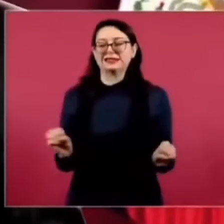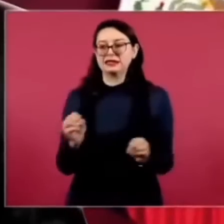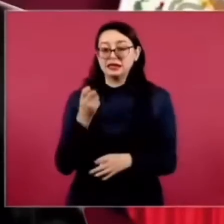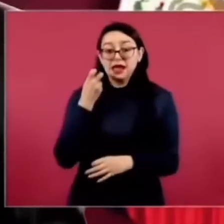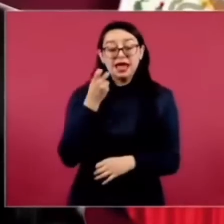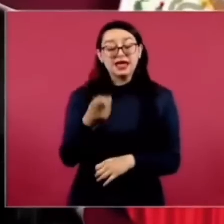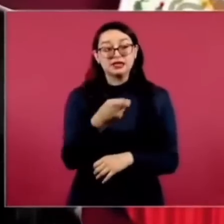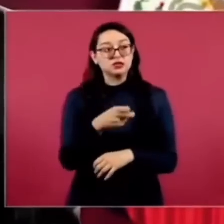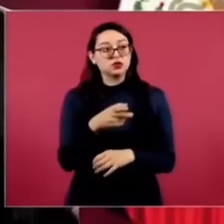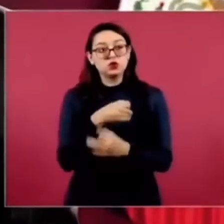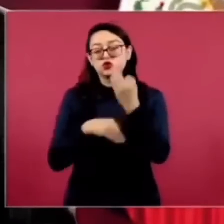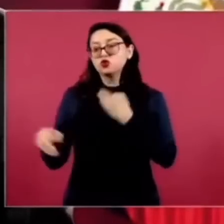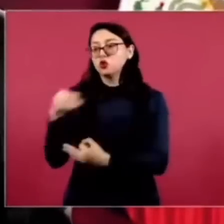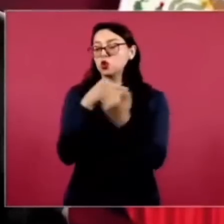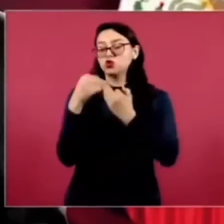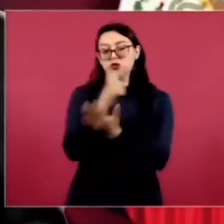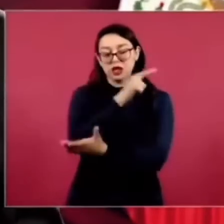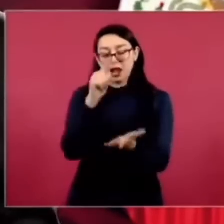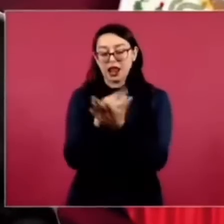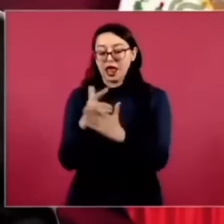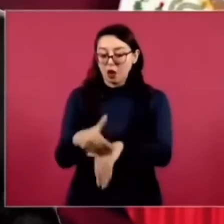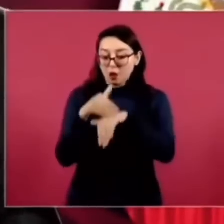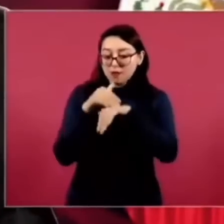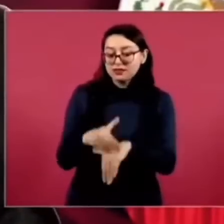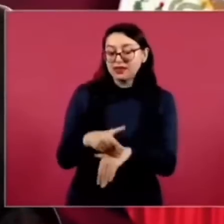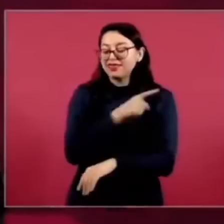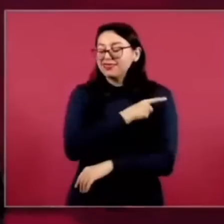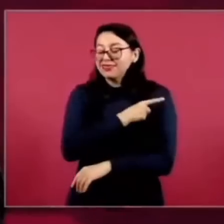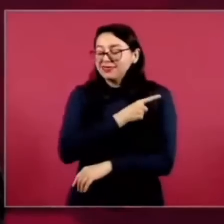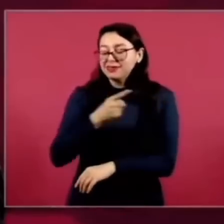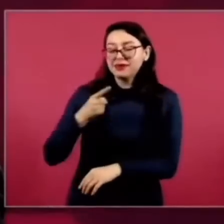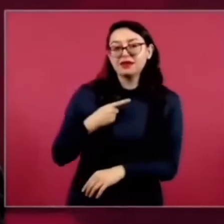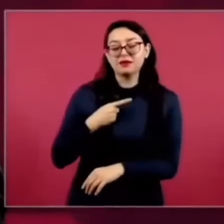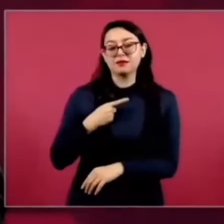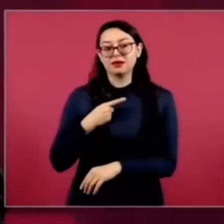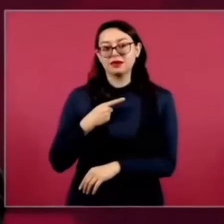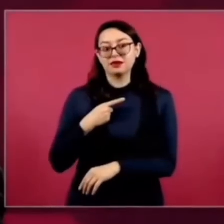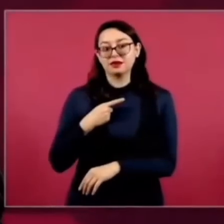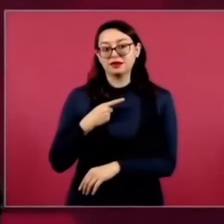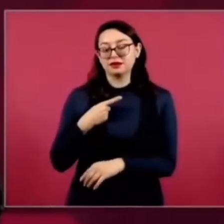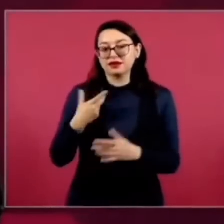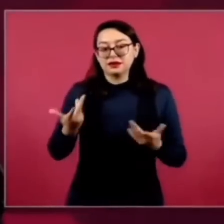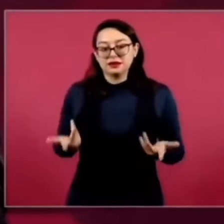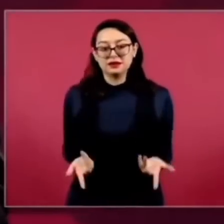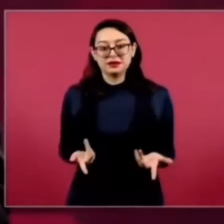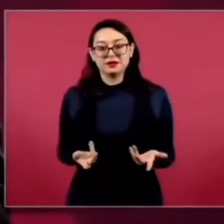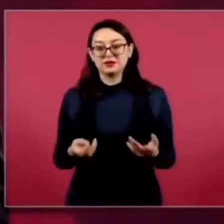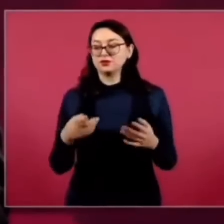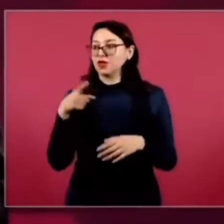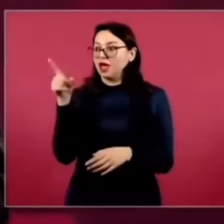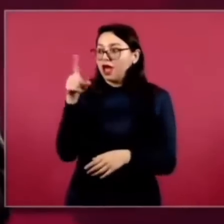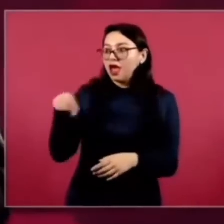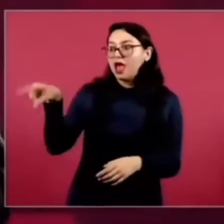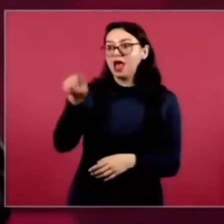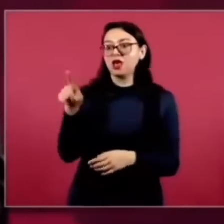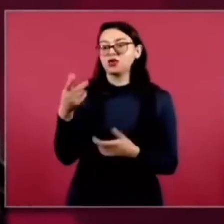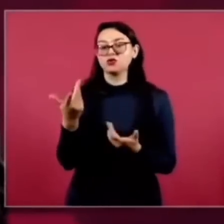si los vigilantes de que se cumpla la Constitución